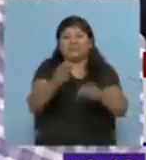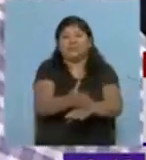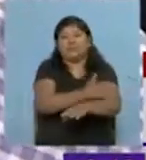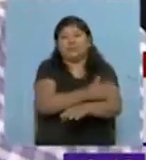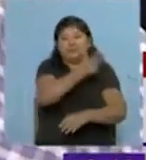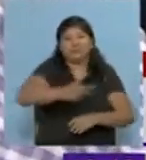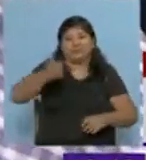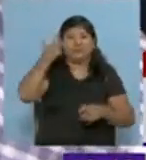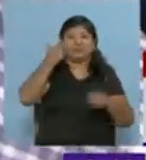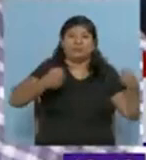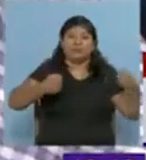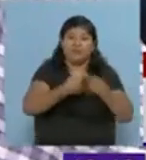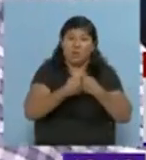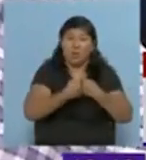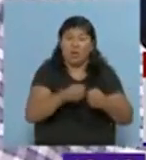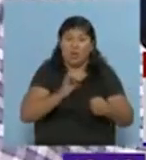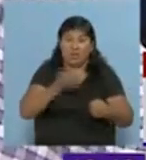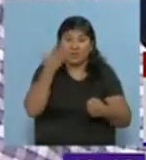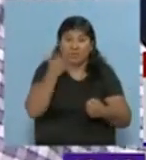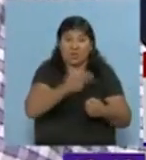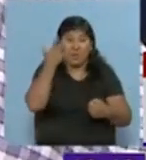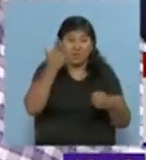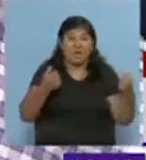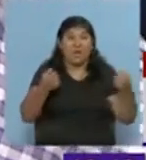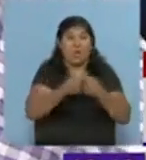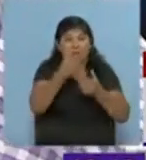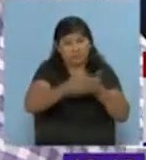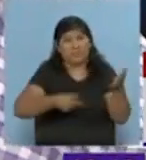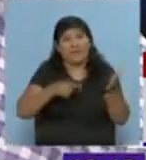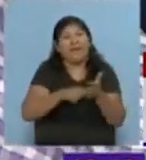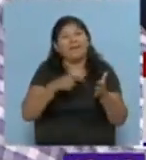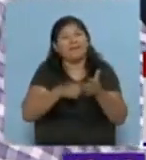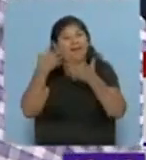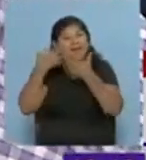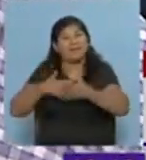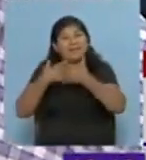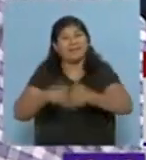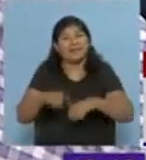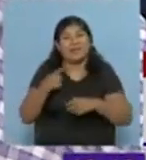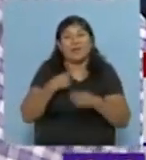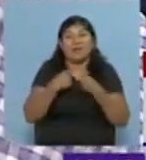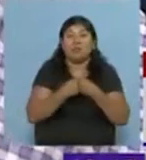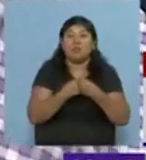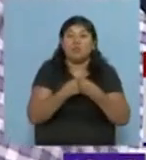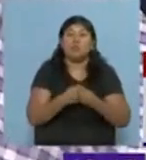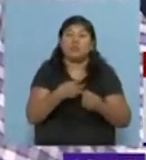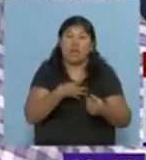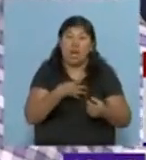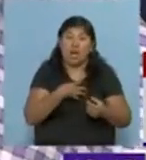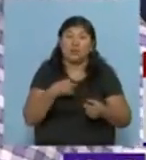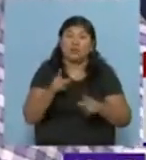del 2018. Eso, van a seguir las reuniones. Bueno, se ha acercado mucho al número que nosotros seguimos